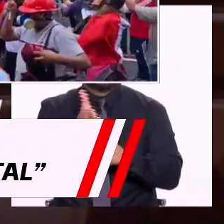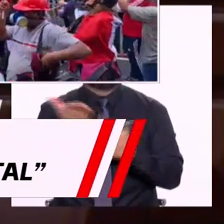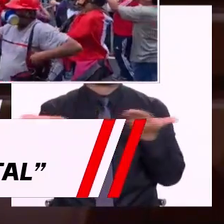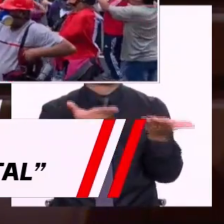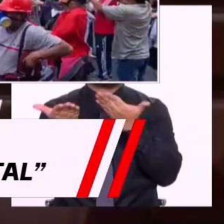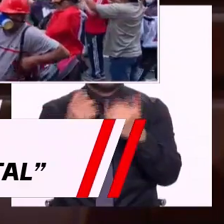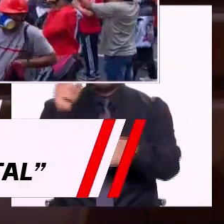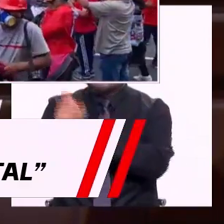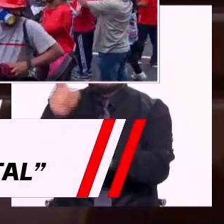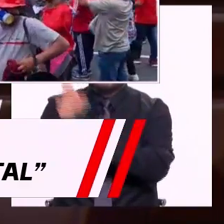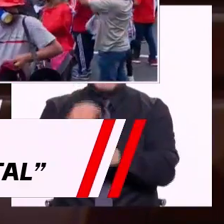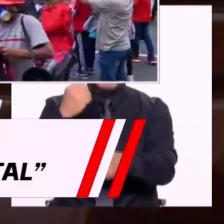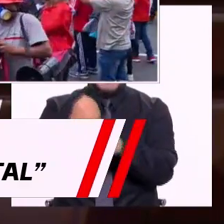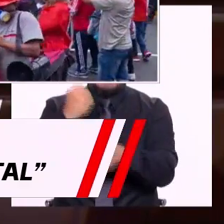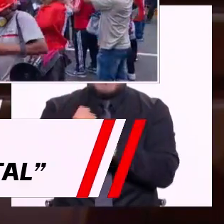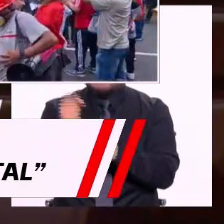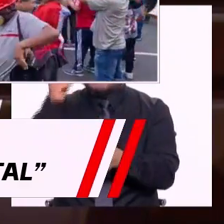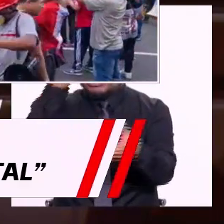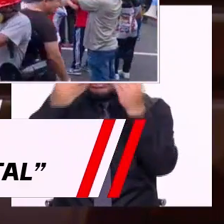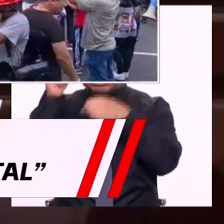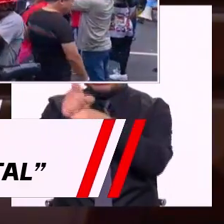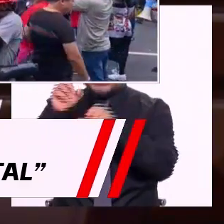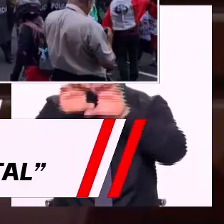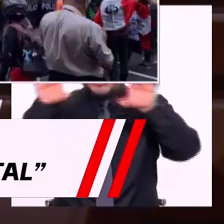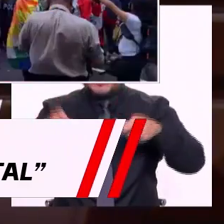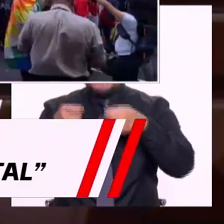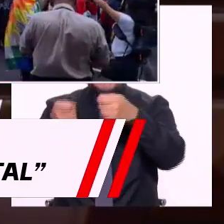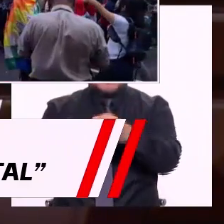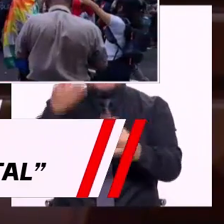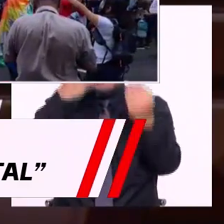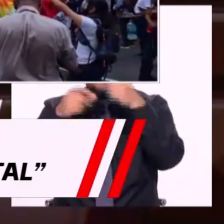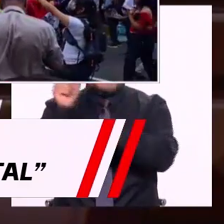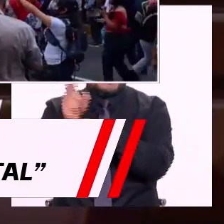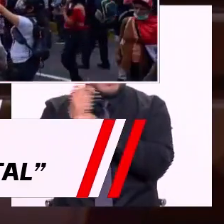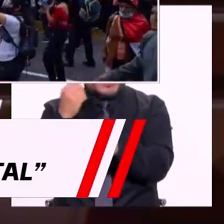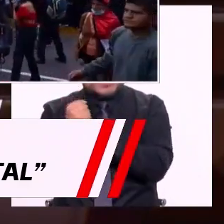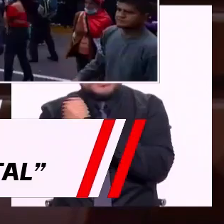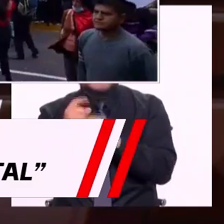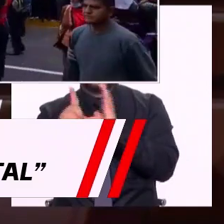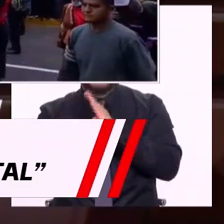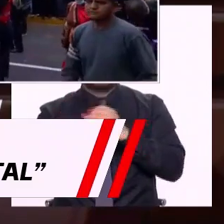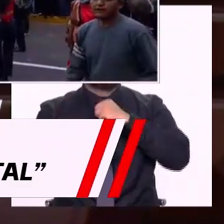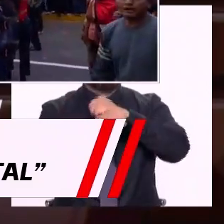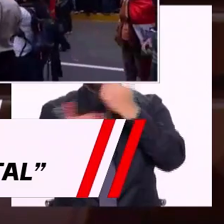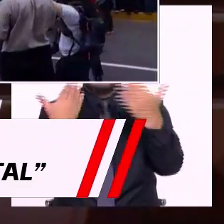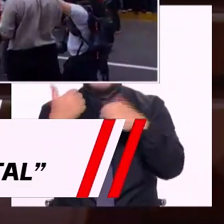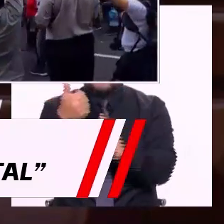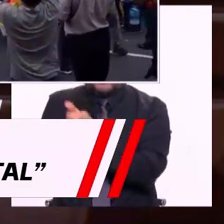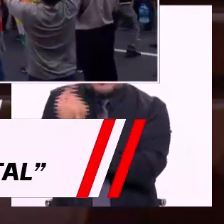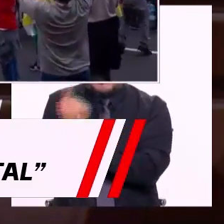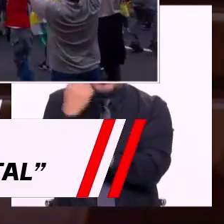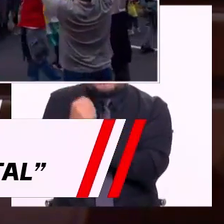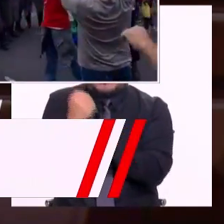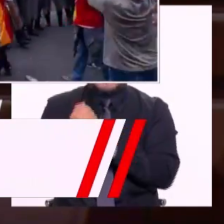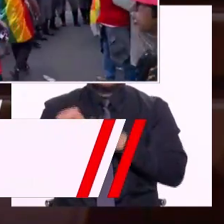competencias laborales y promoción del autoempleo. En ese mismo periodo, la SUNAFIL, a través de